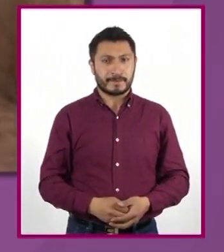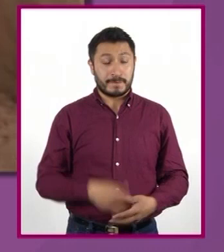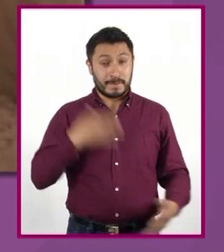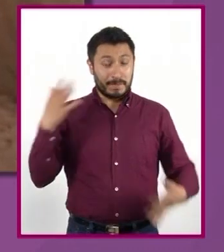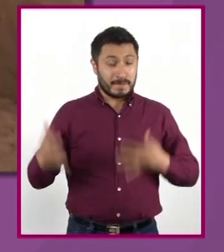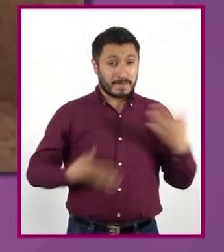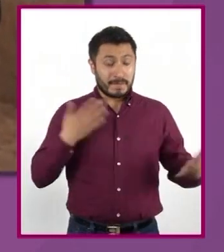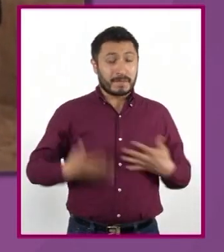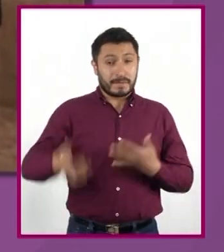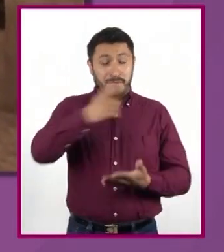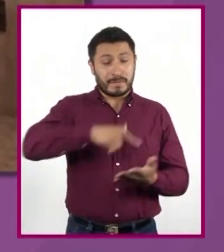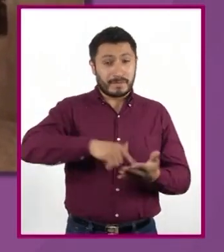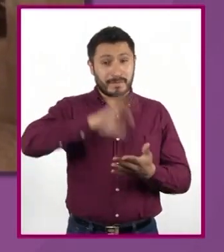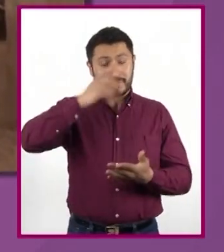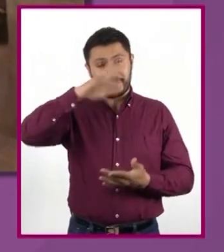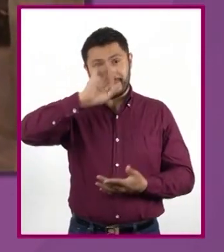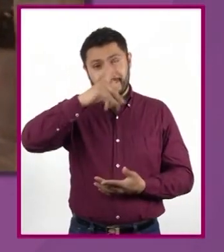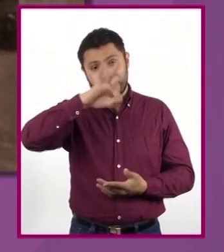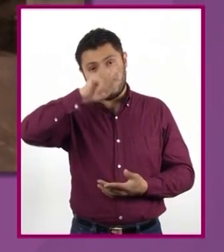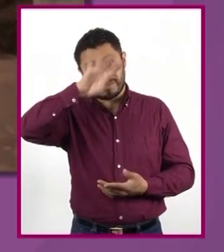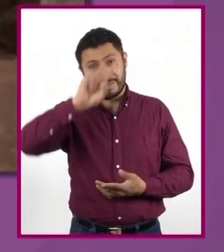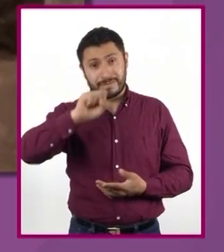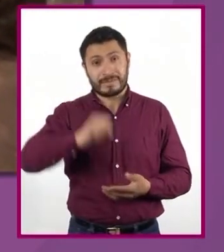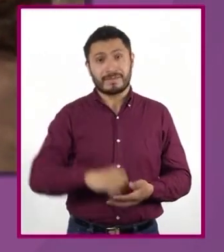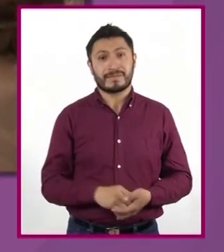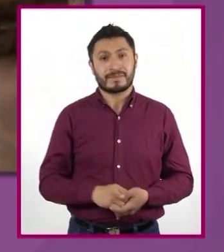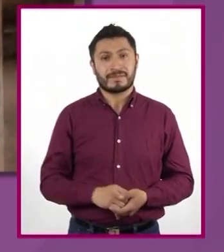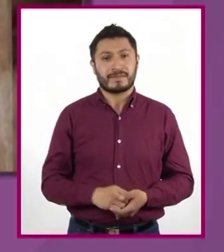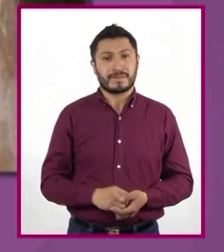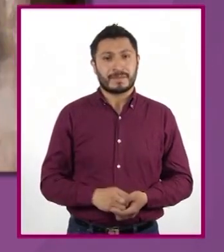Disfruta, Chalchihuites.